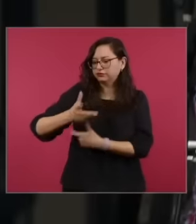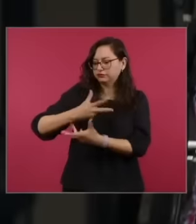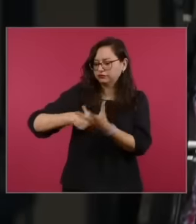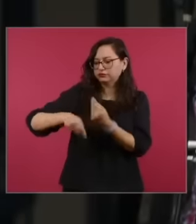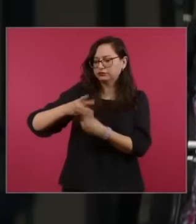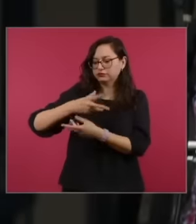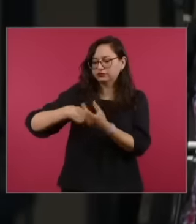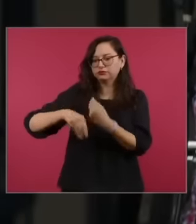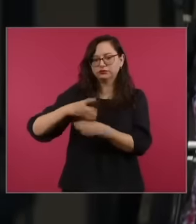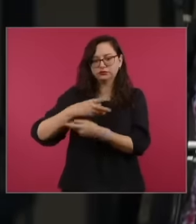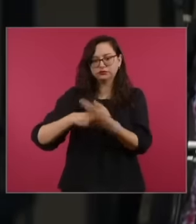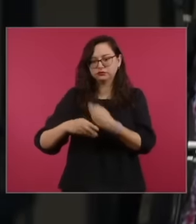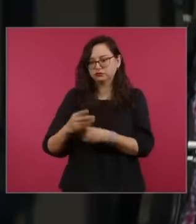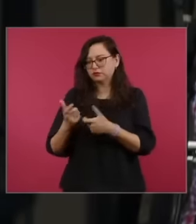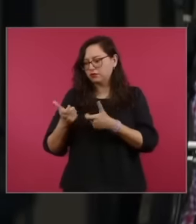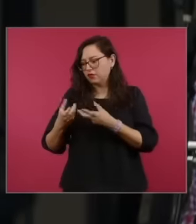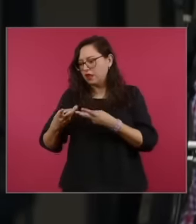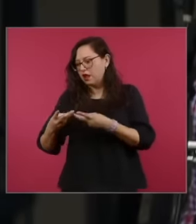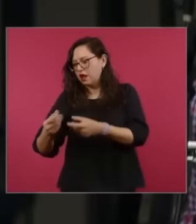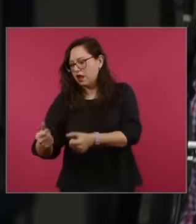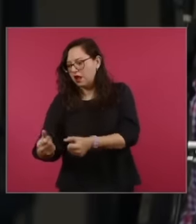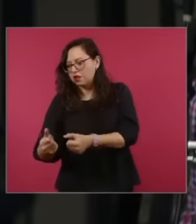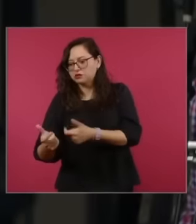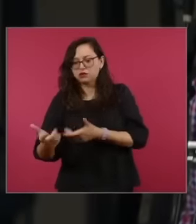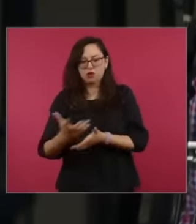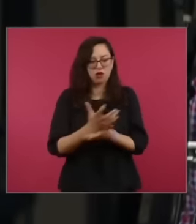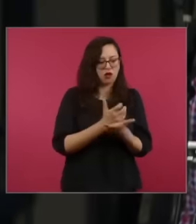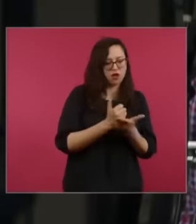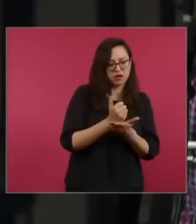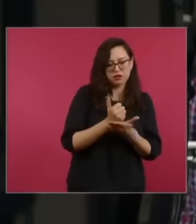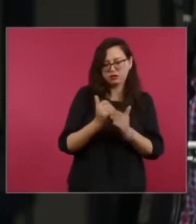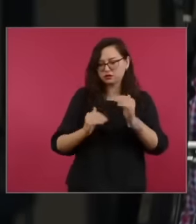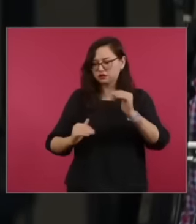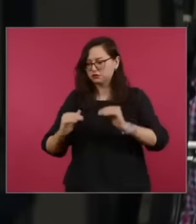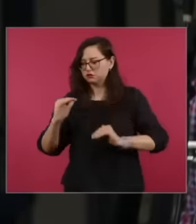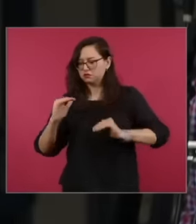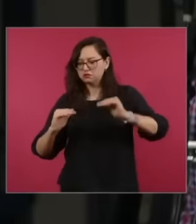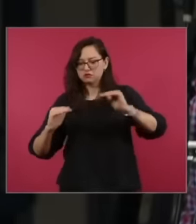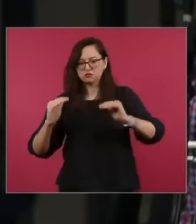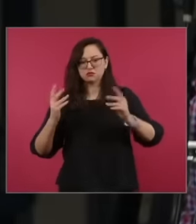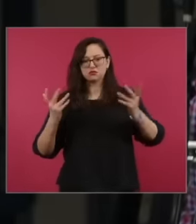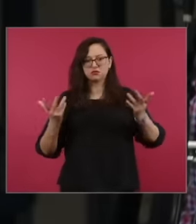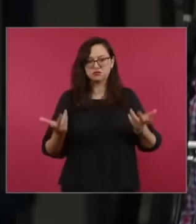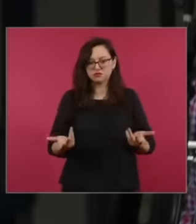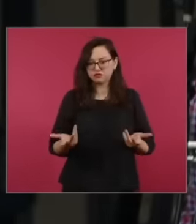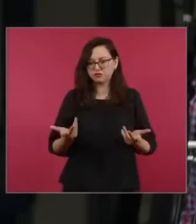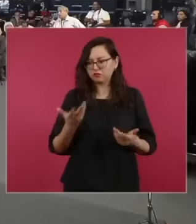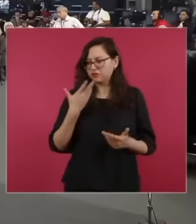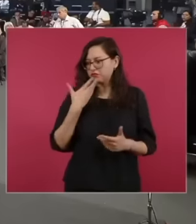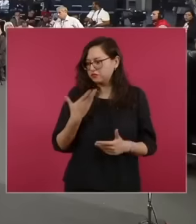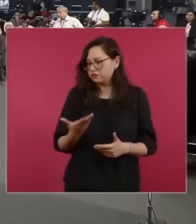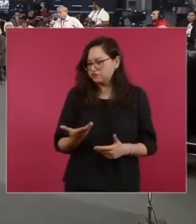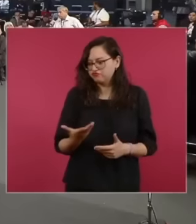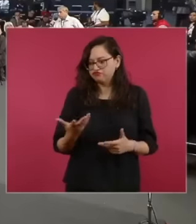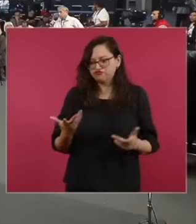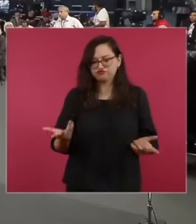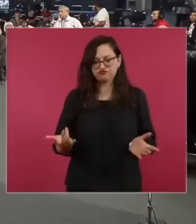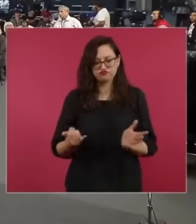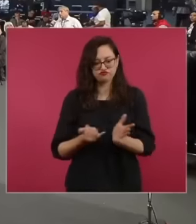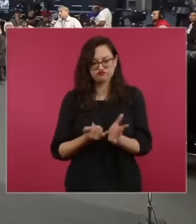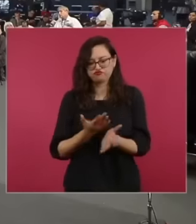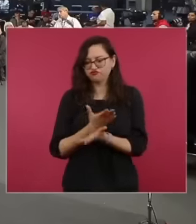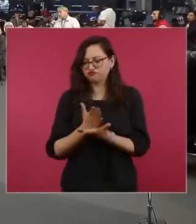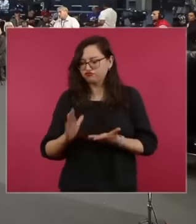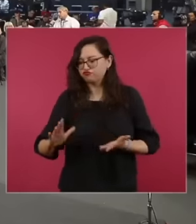igualan a los costos fijos y variables, pero esto sin incluir los costos financieros ni los impuestos.